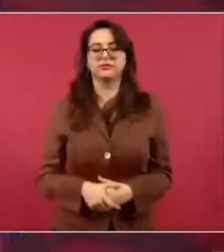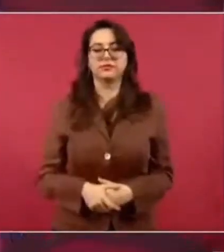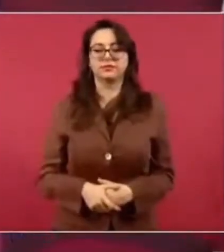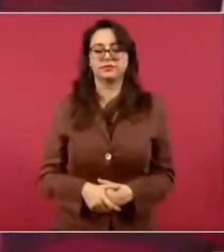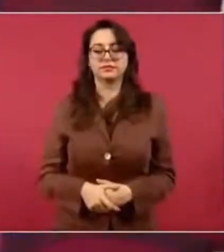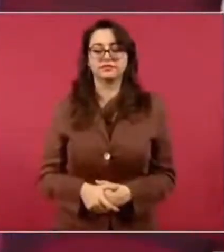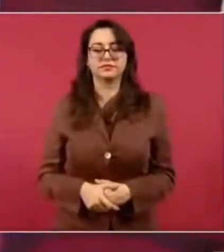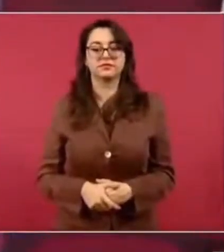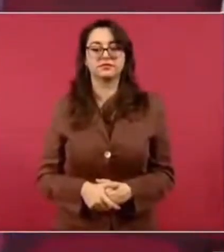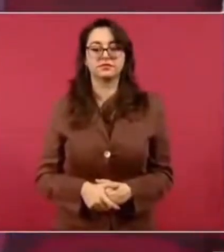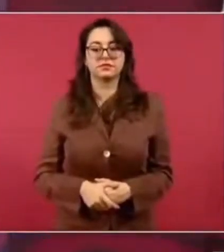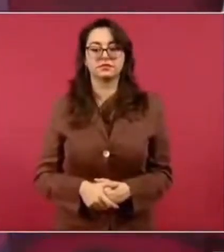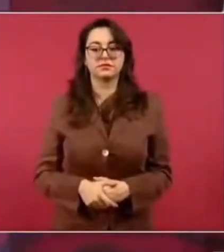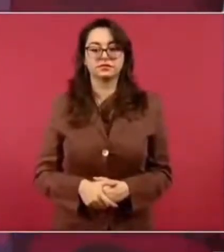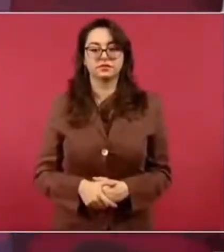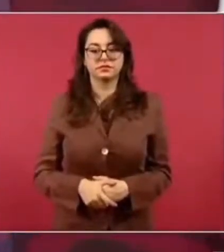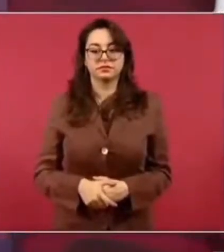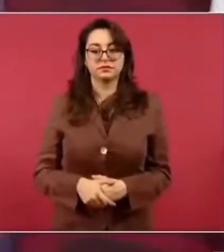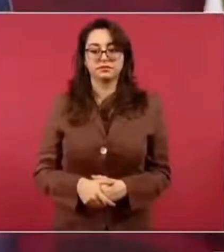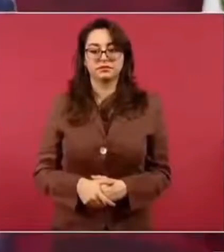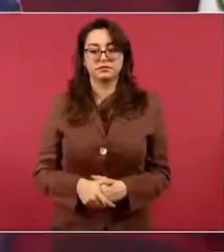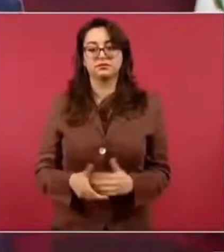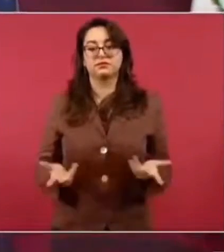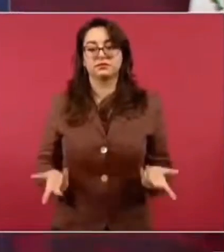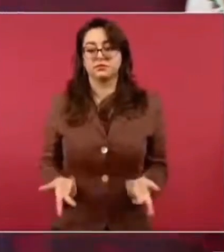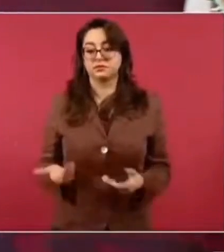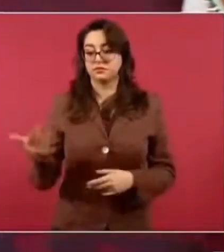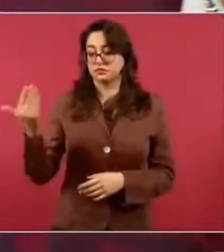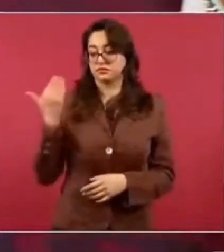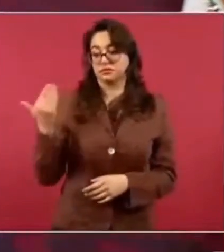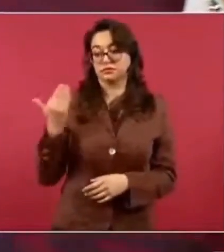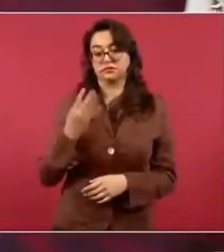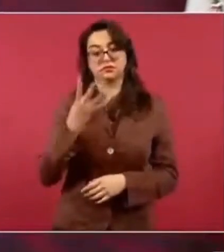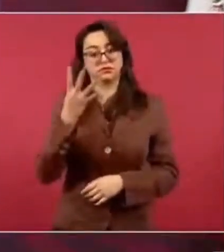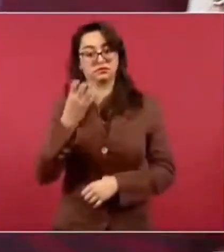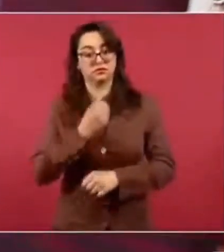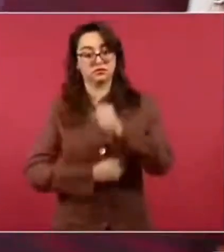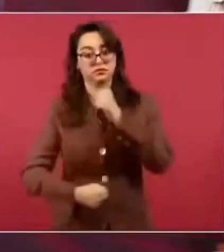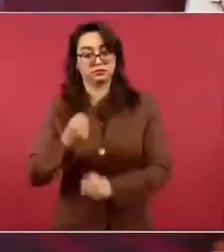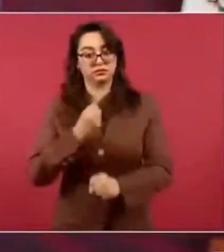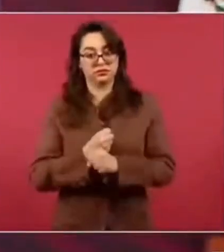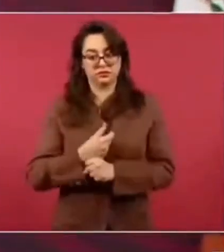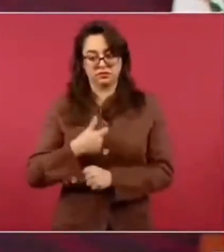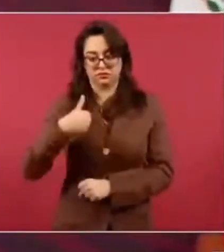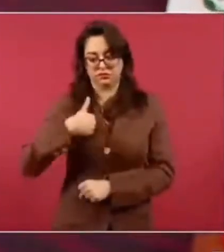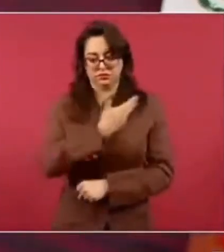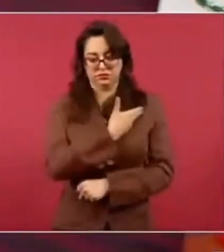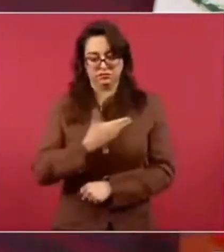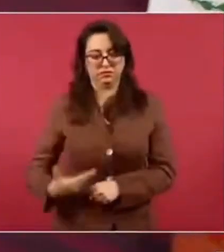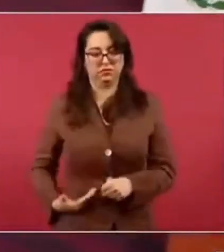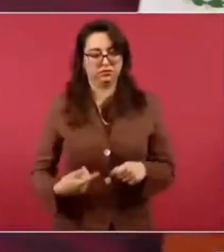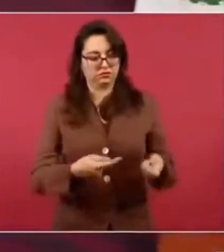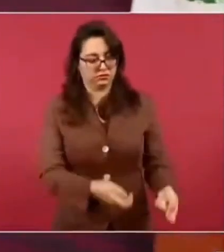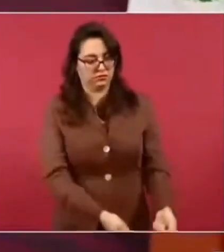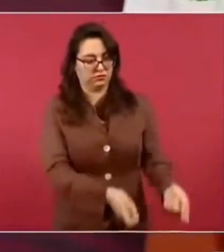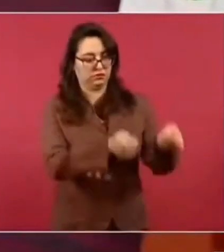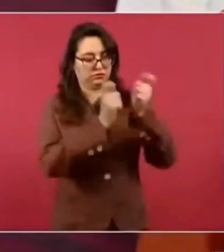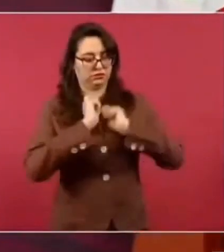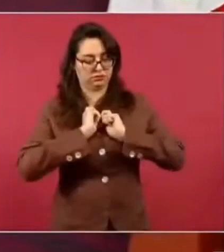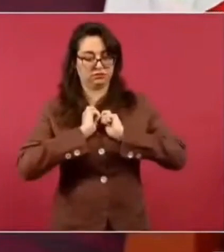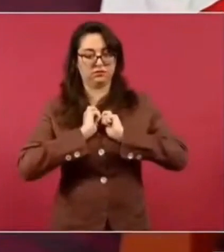Al grado de que cuando nosotros llegamos, a diferencia de